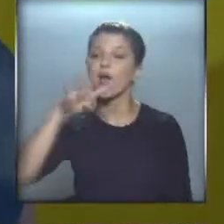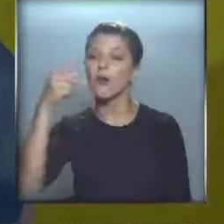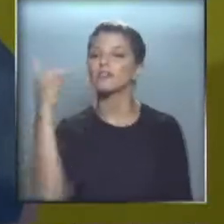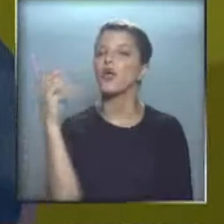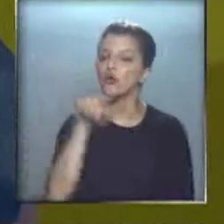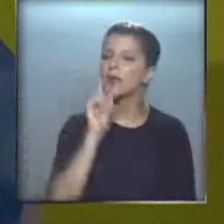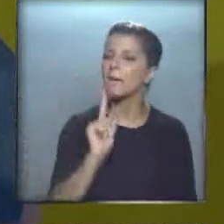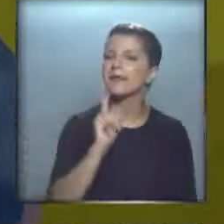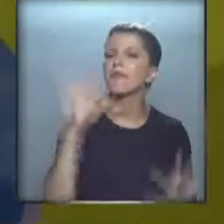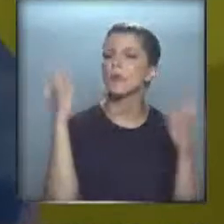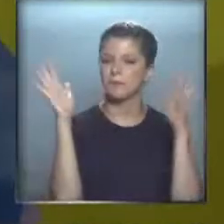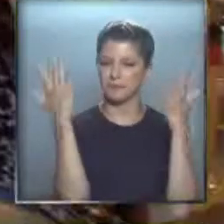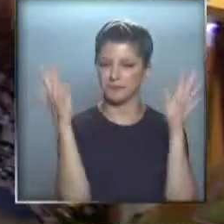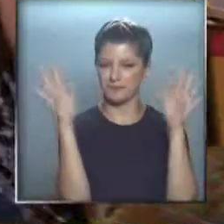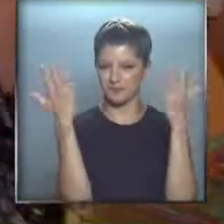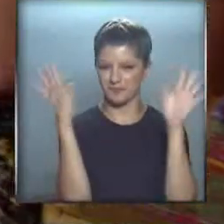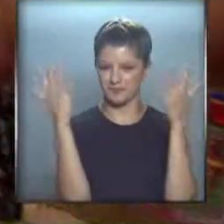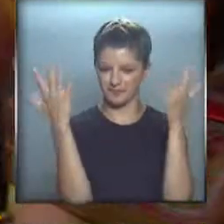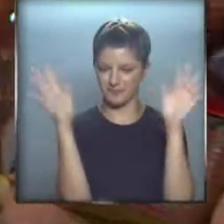Autoapláudanse. Muy bien.